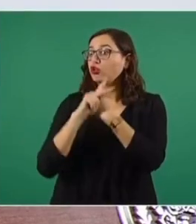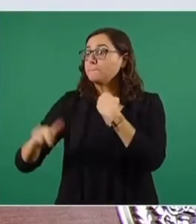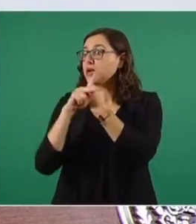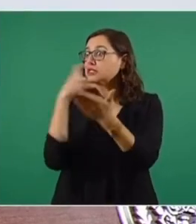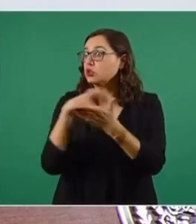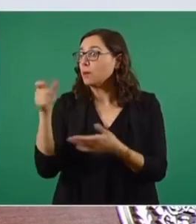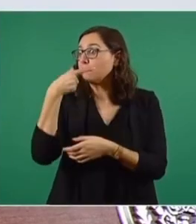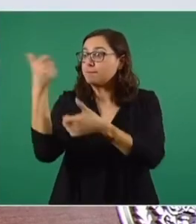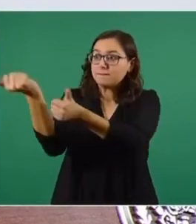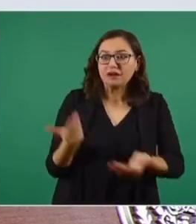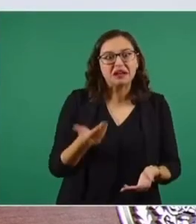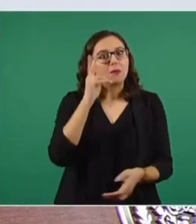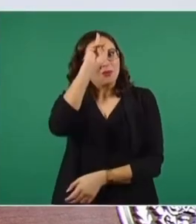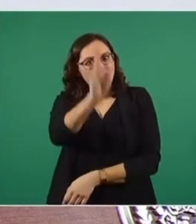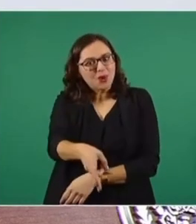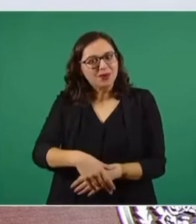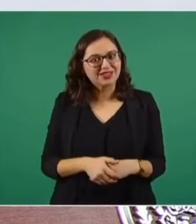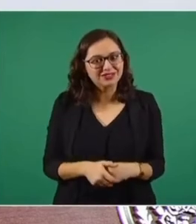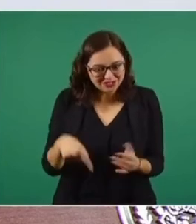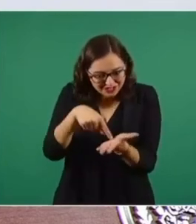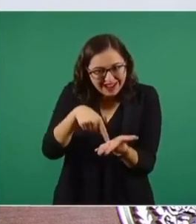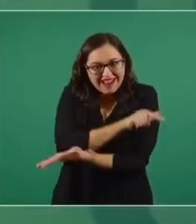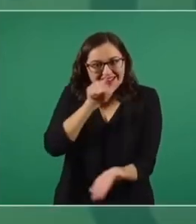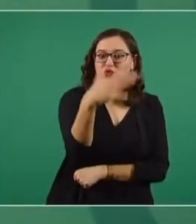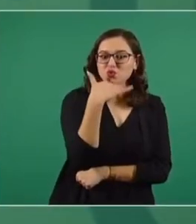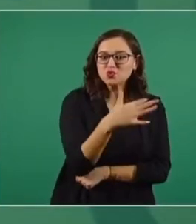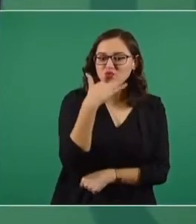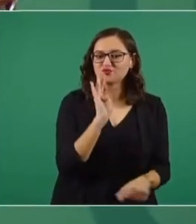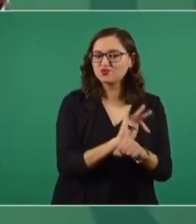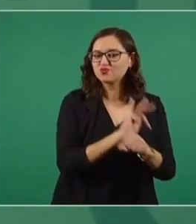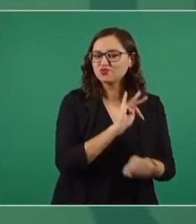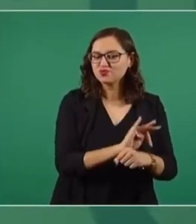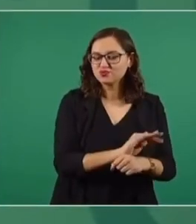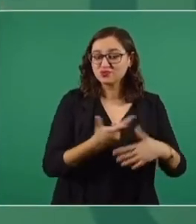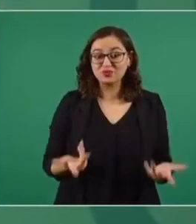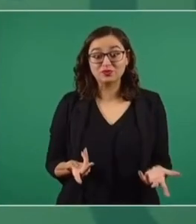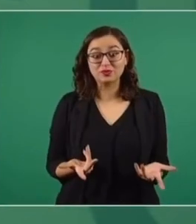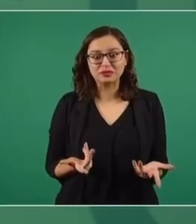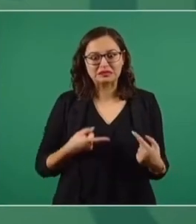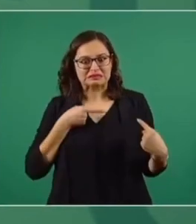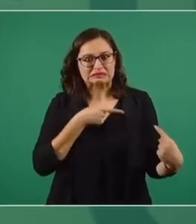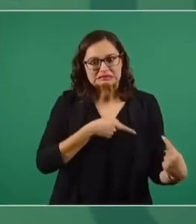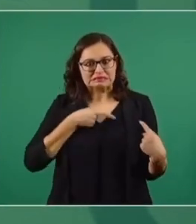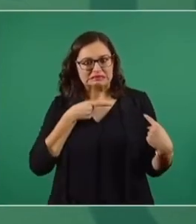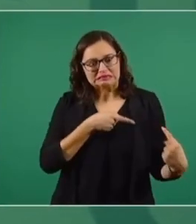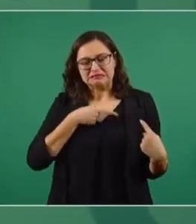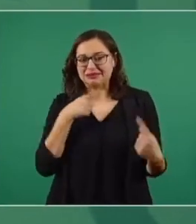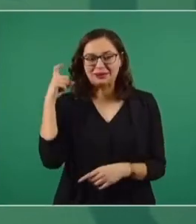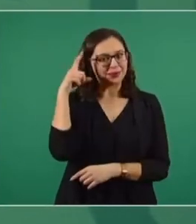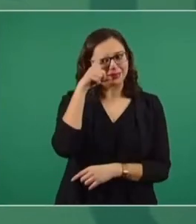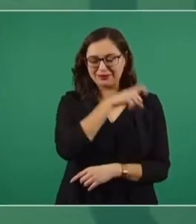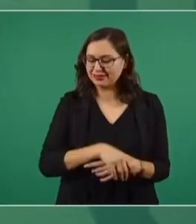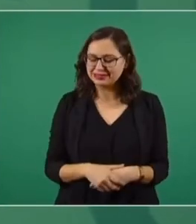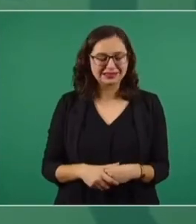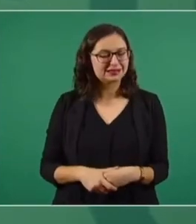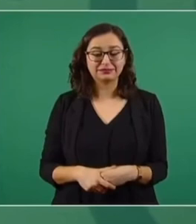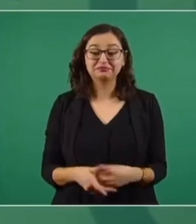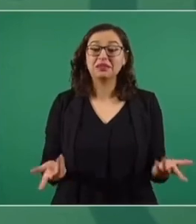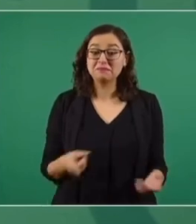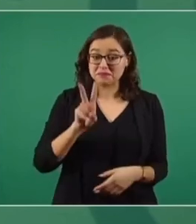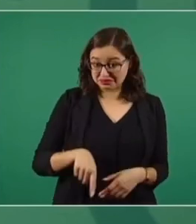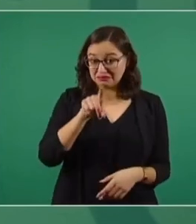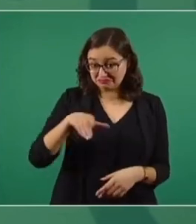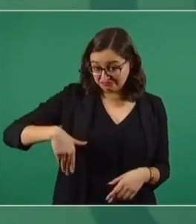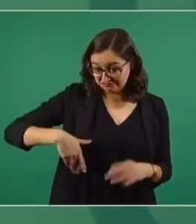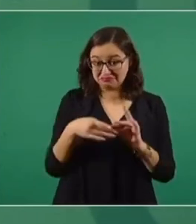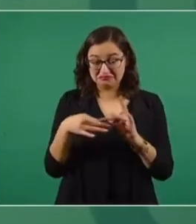este negocio jugoso de corruptos. Y jaloneo, y tienes razón también en lo que dices